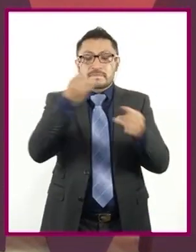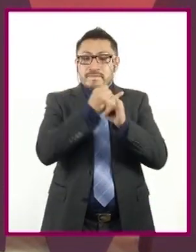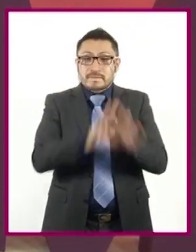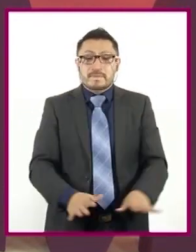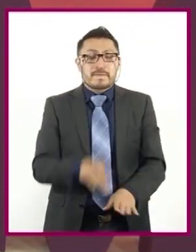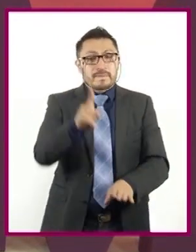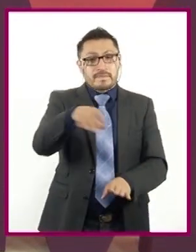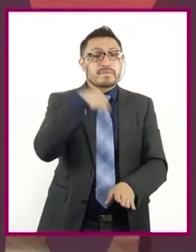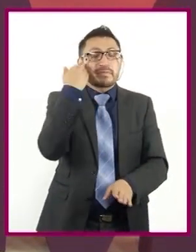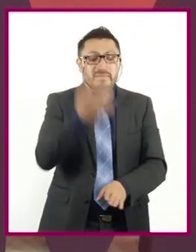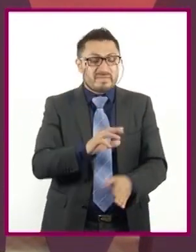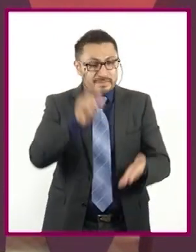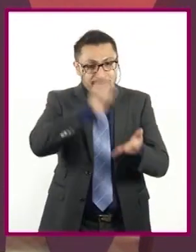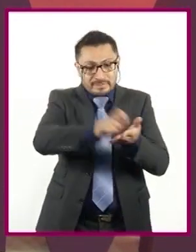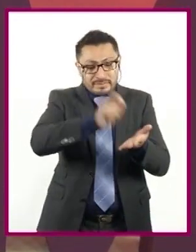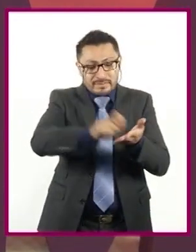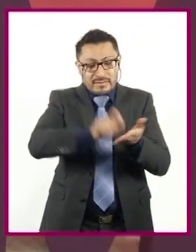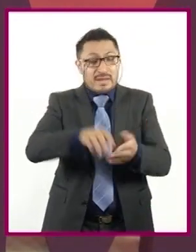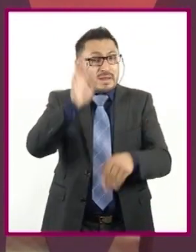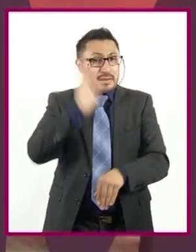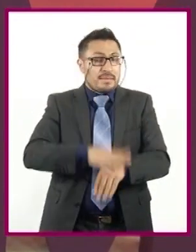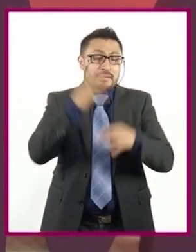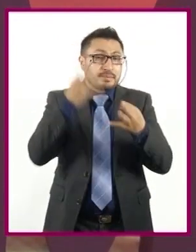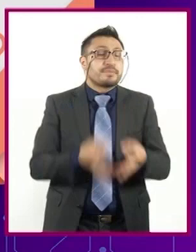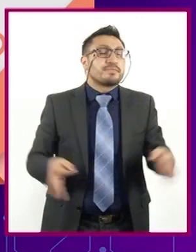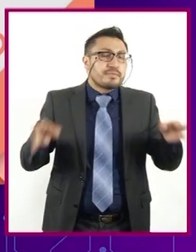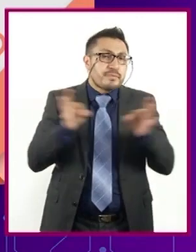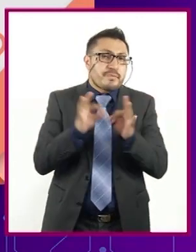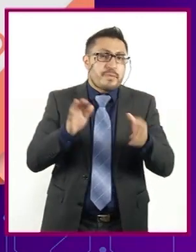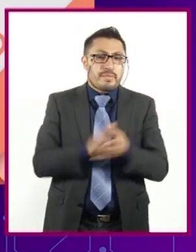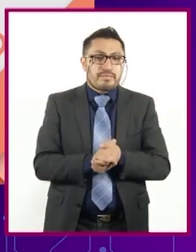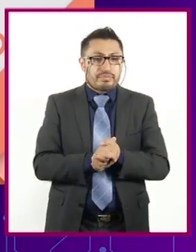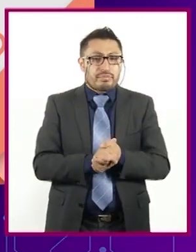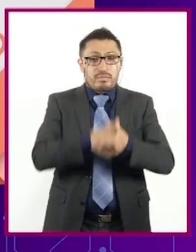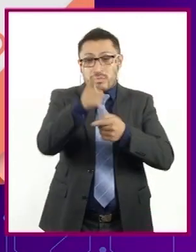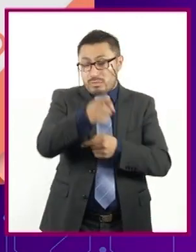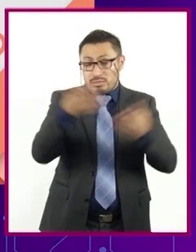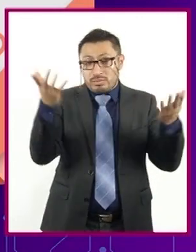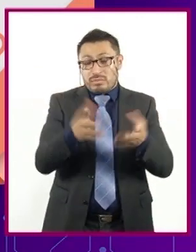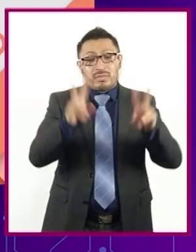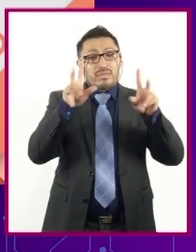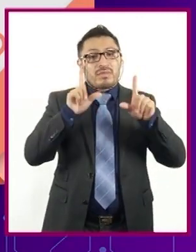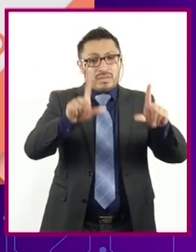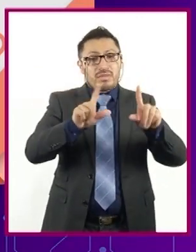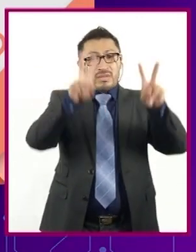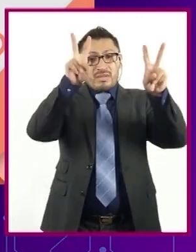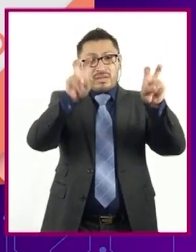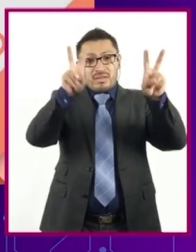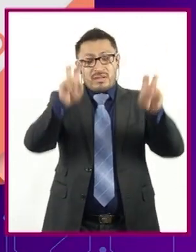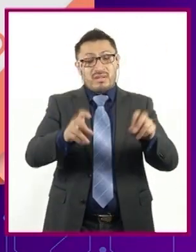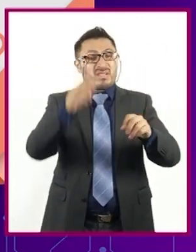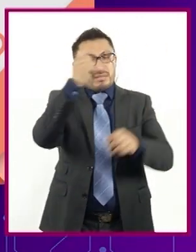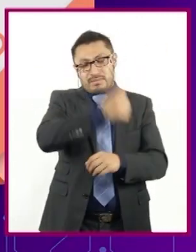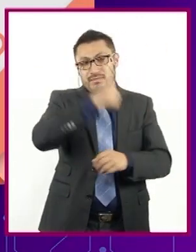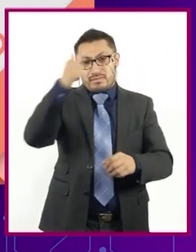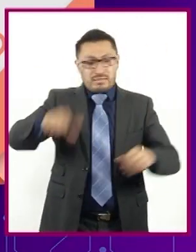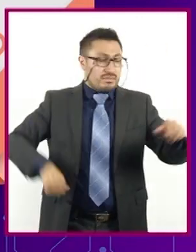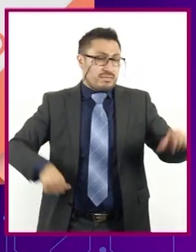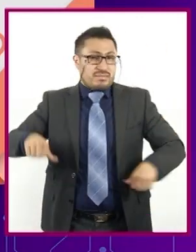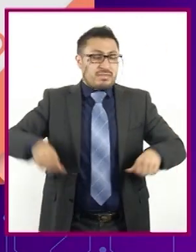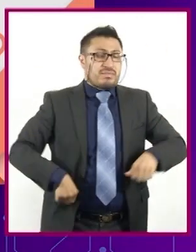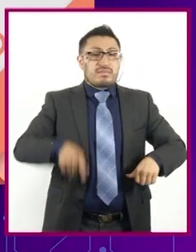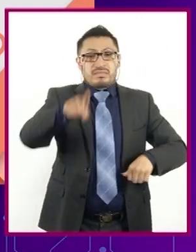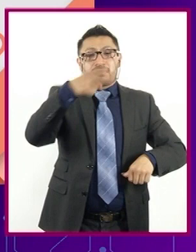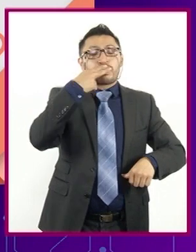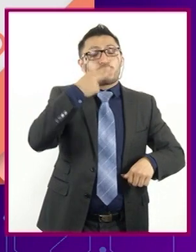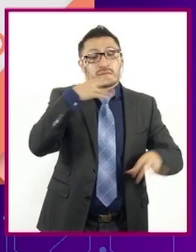la que desean considerar como importante. Realicen fichas temáticas en cada caso y